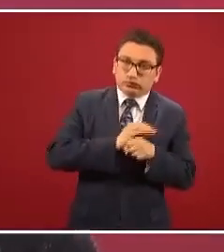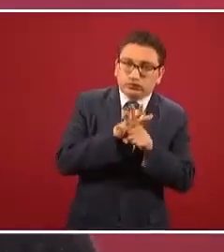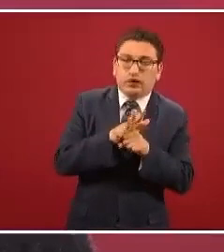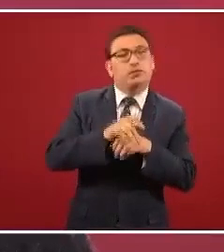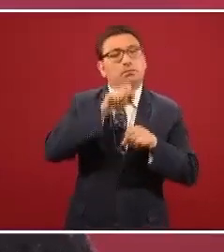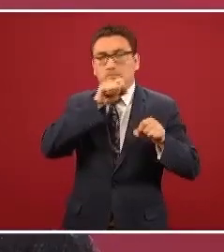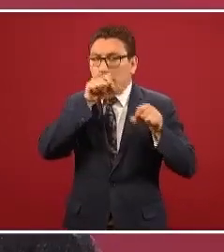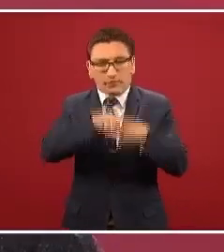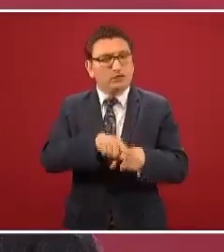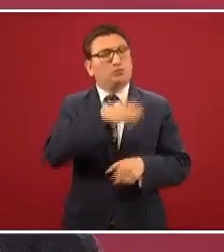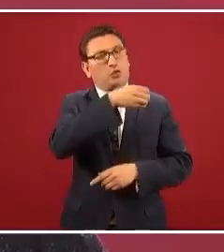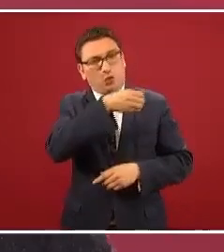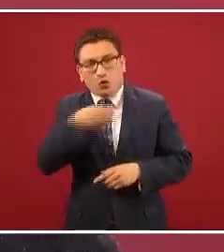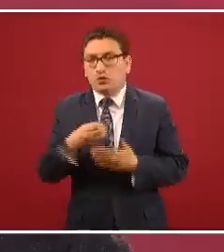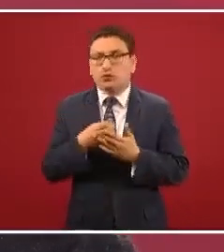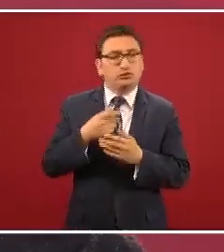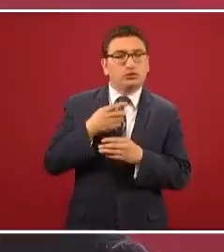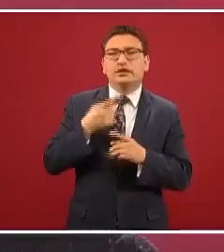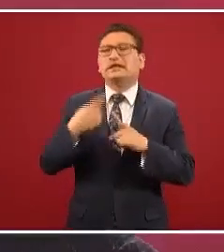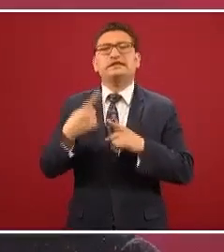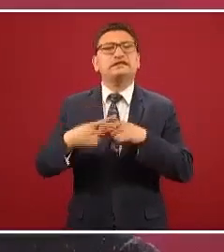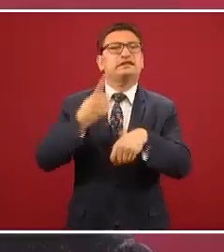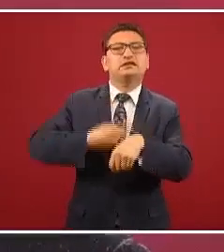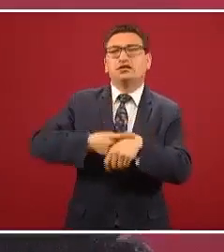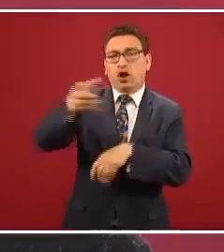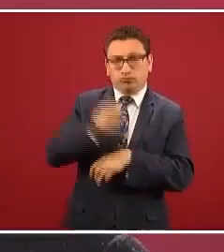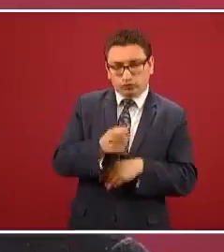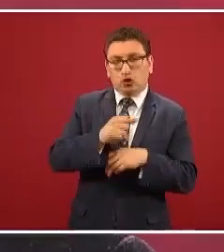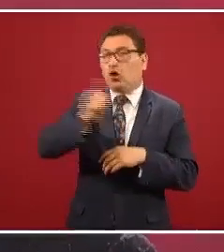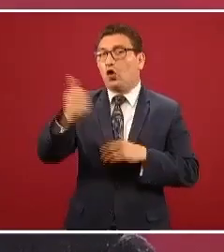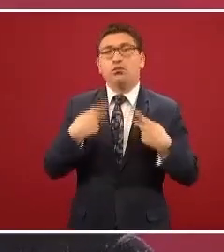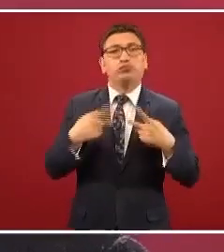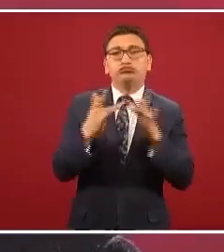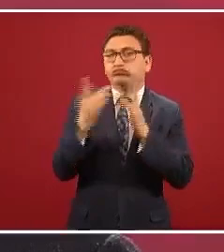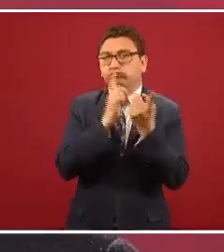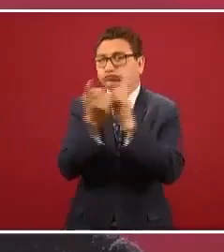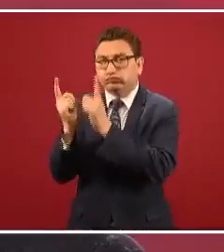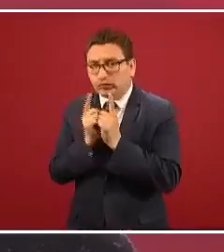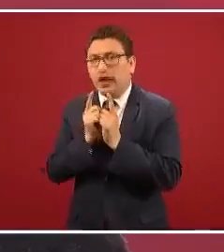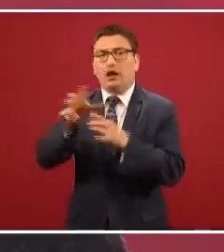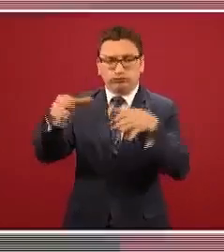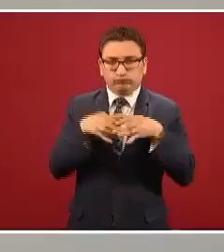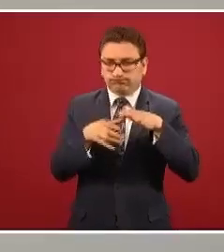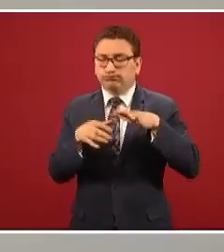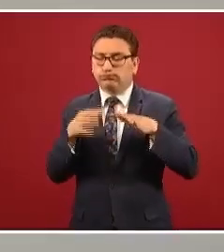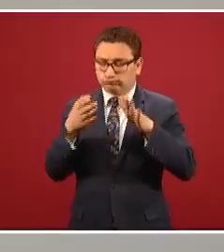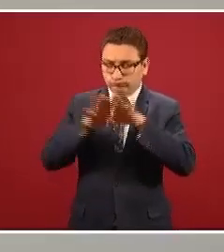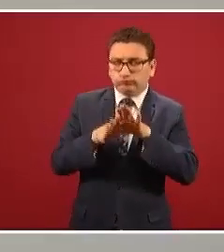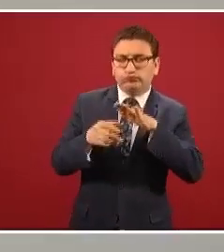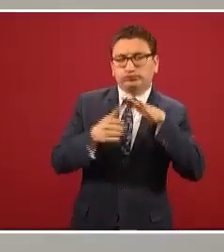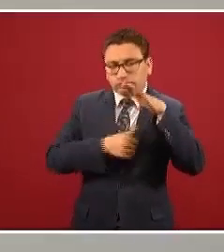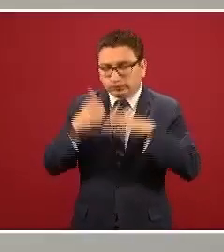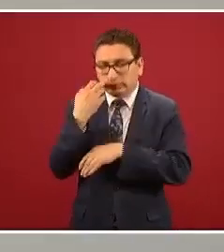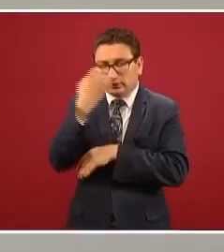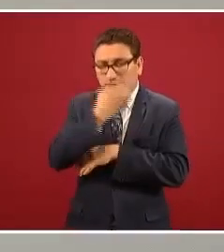mismo procedimiento hasta que en general en el mundo termine la transmisión. Y como explicaba también mi maestro,